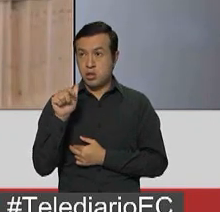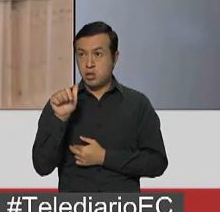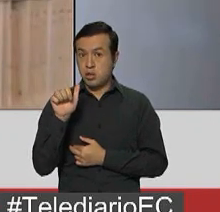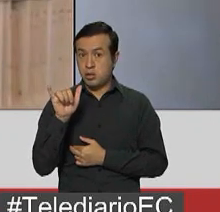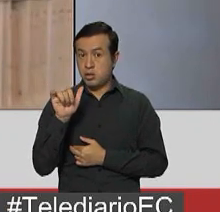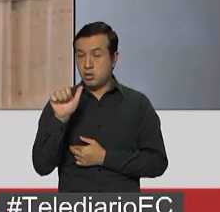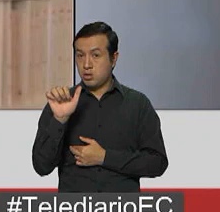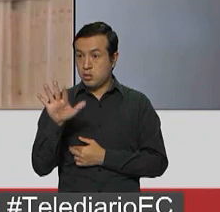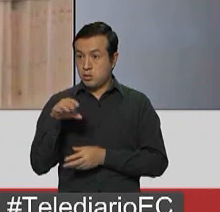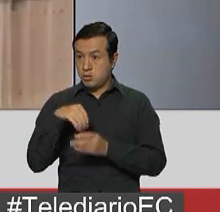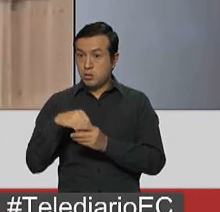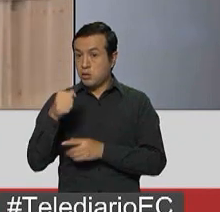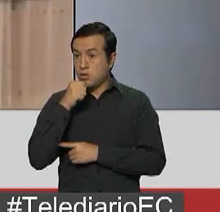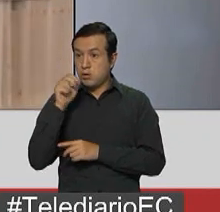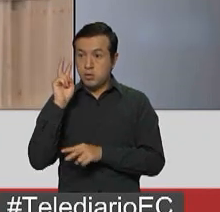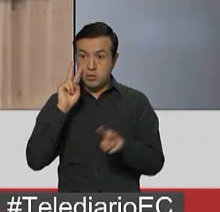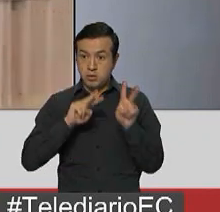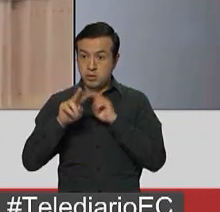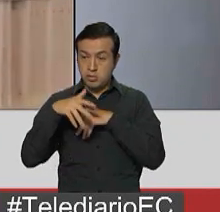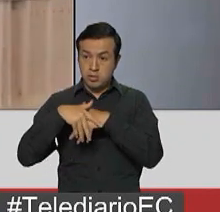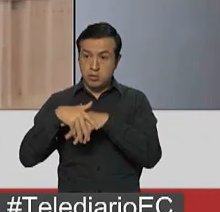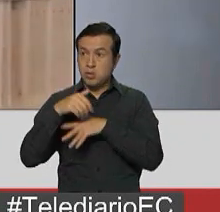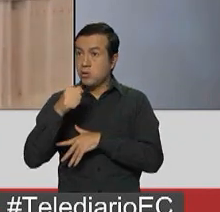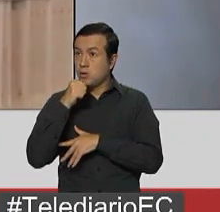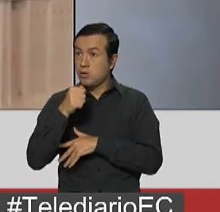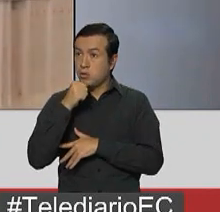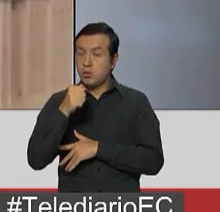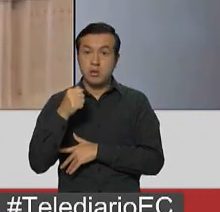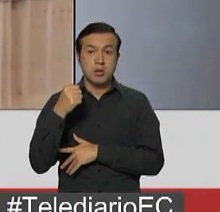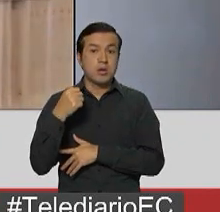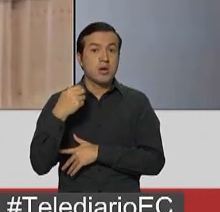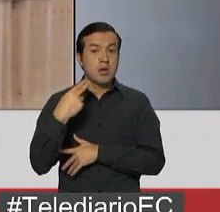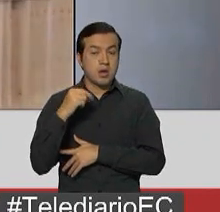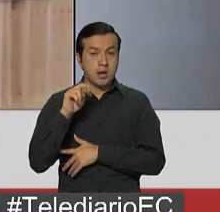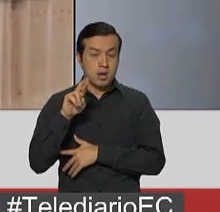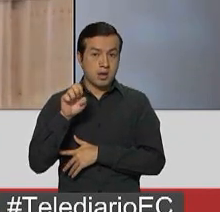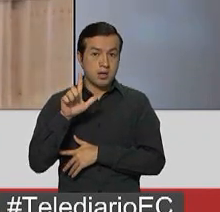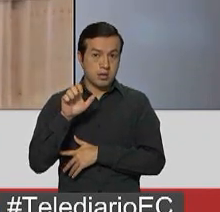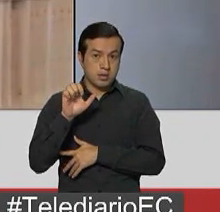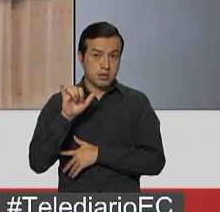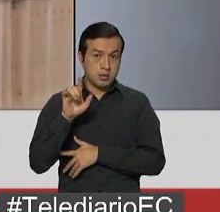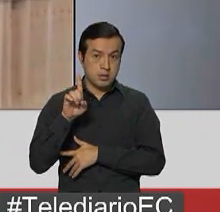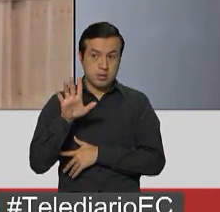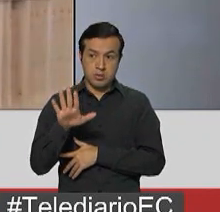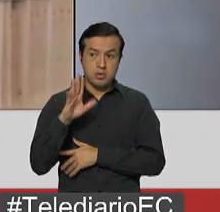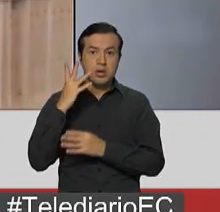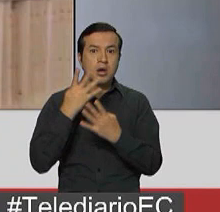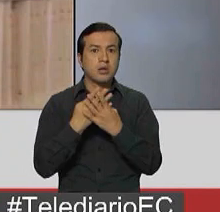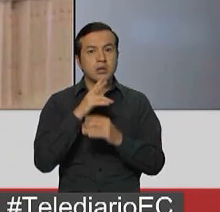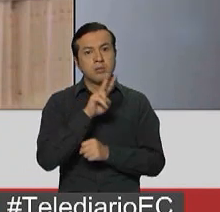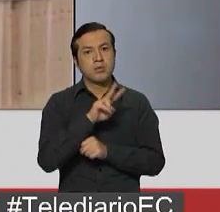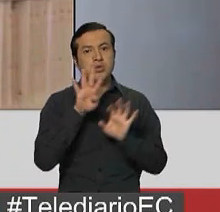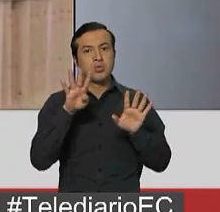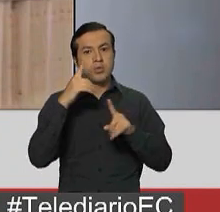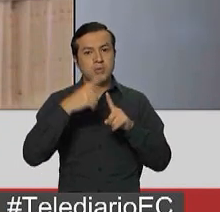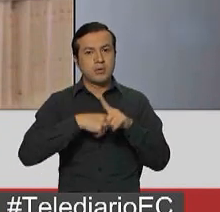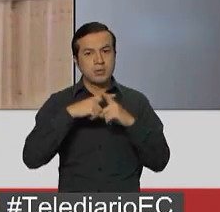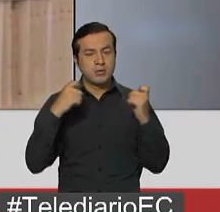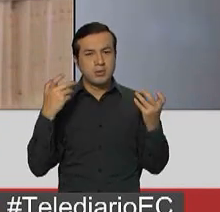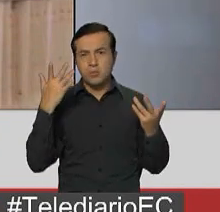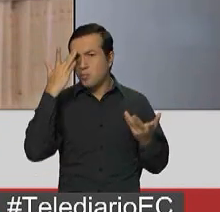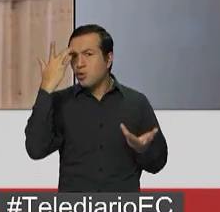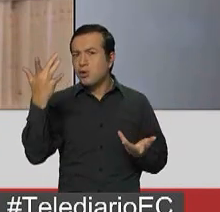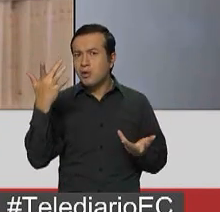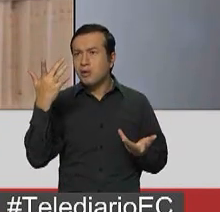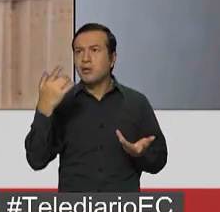fronteras que cubría las manifestaciones como periodista jarlett harding ha sido detenido el 29 de marzo por